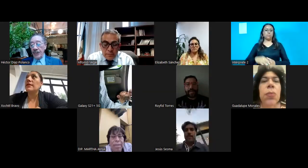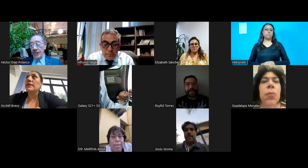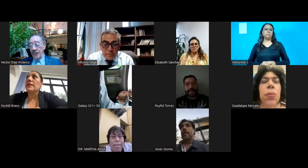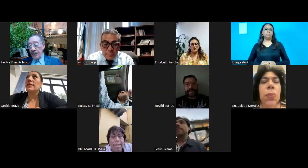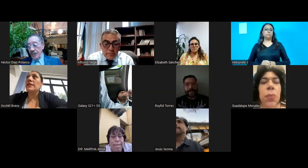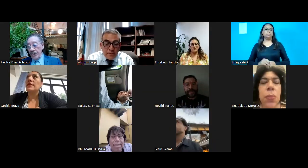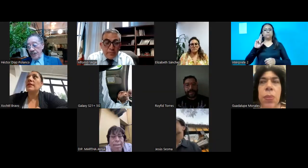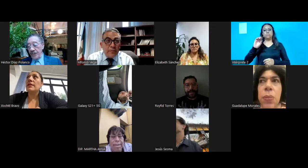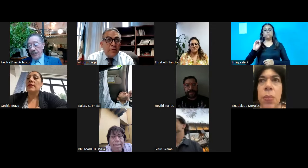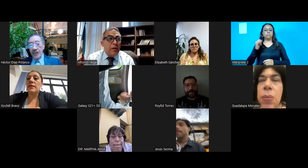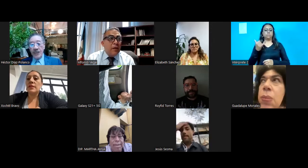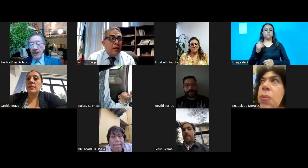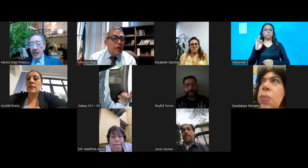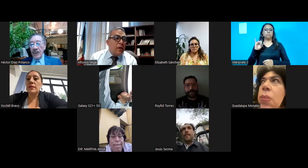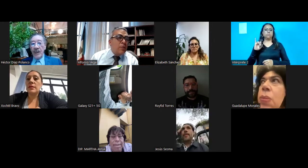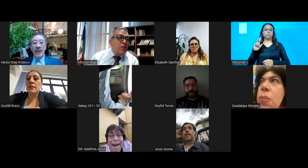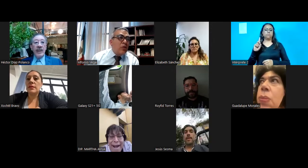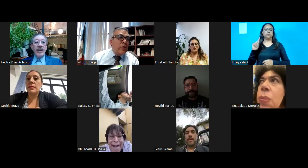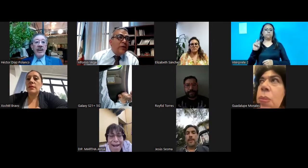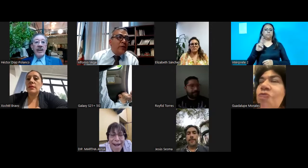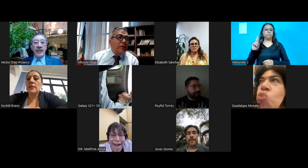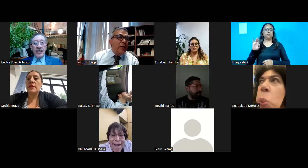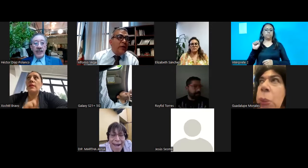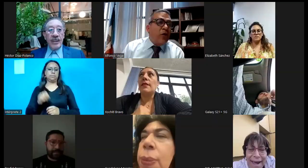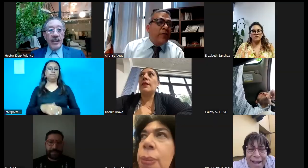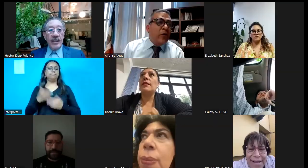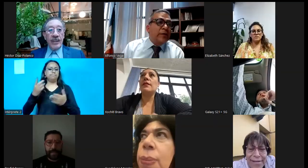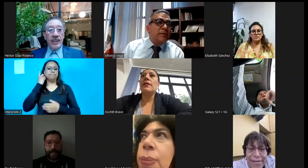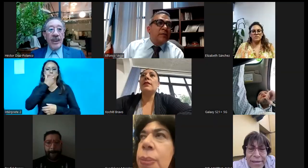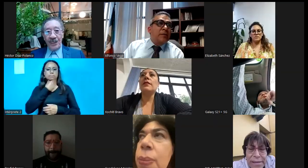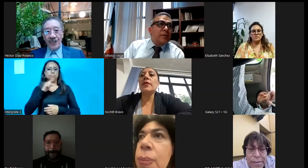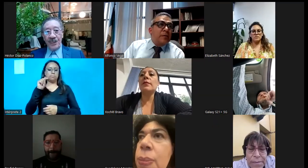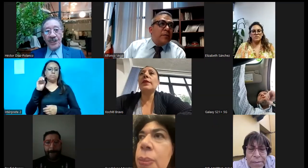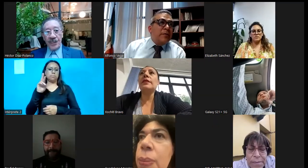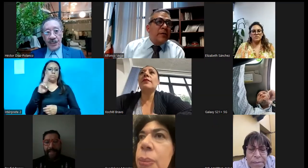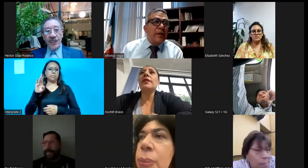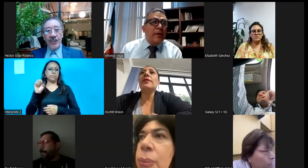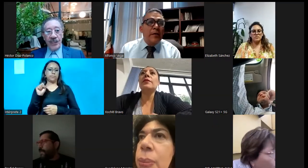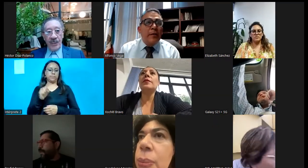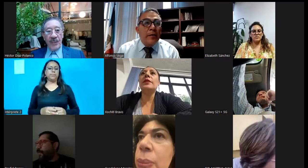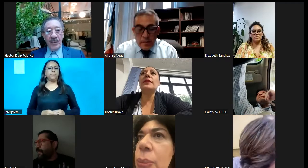Roy Fittores, si me permita. Diputado Torres, este, Roy Fittores. Adelante.